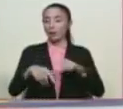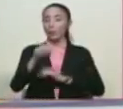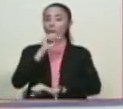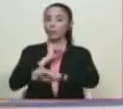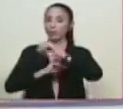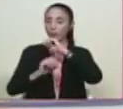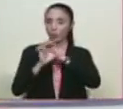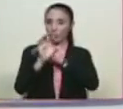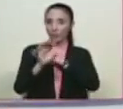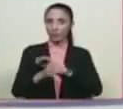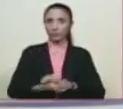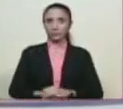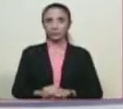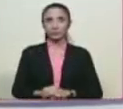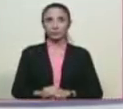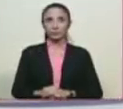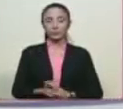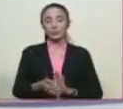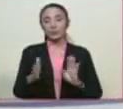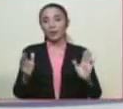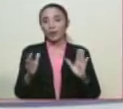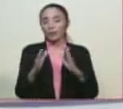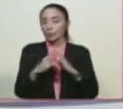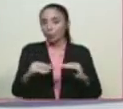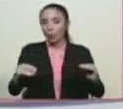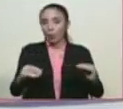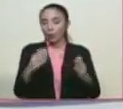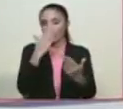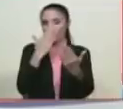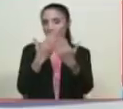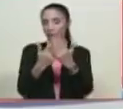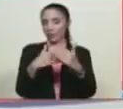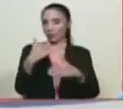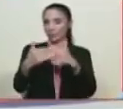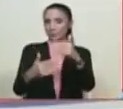vanguardia. Y los que vamos en la vanguardia vamos adelante.